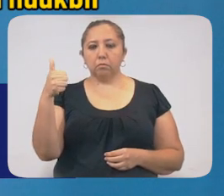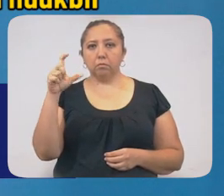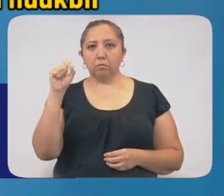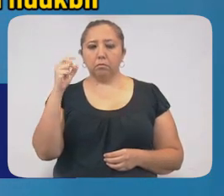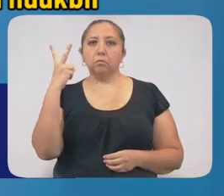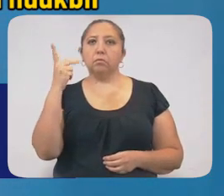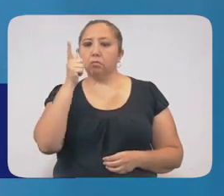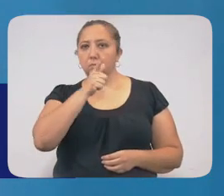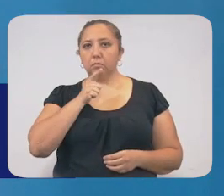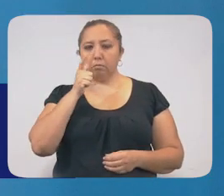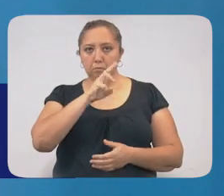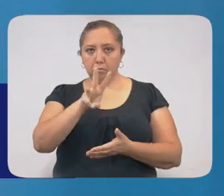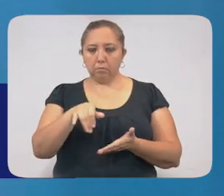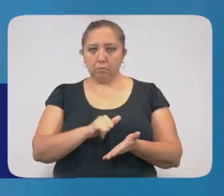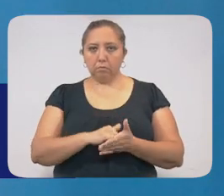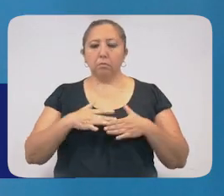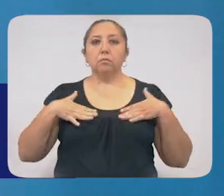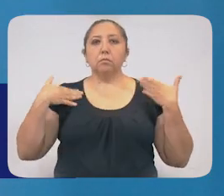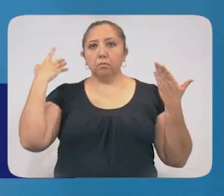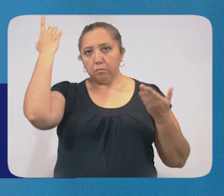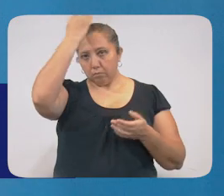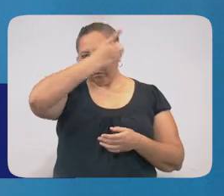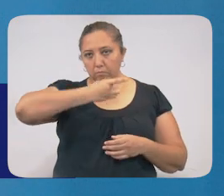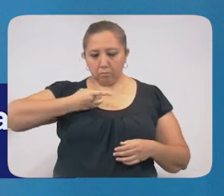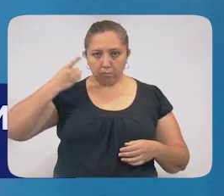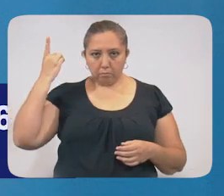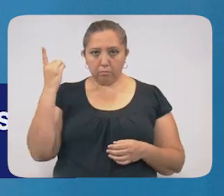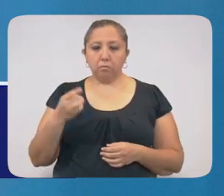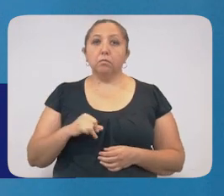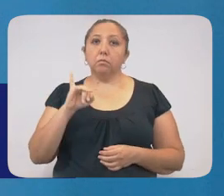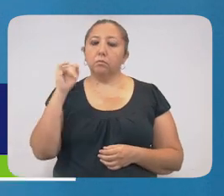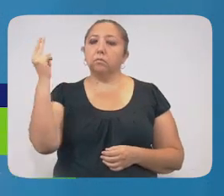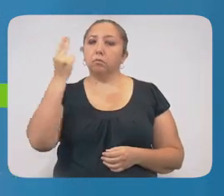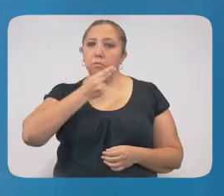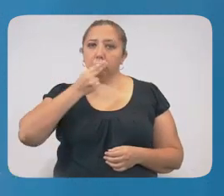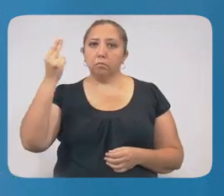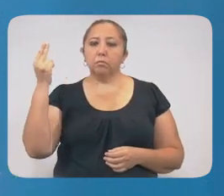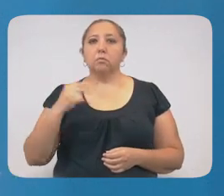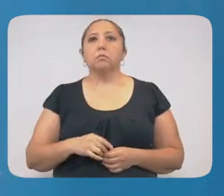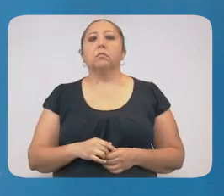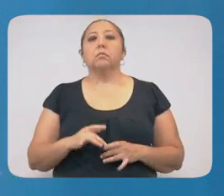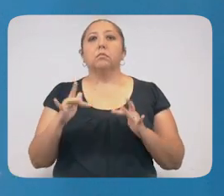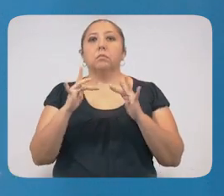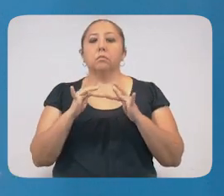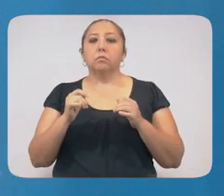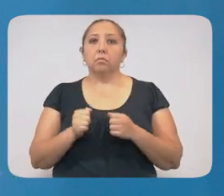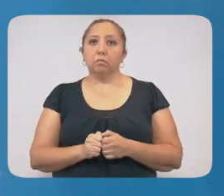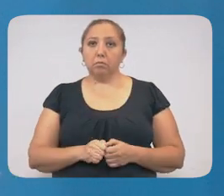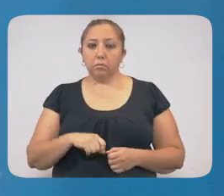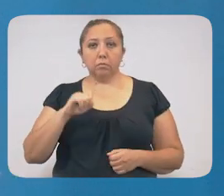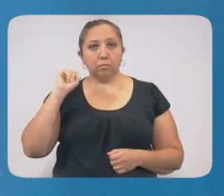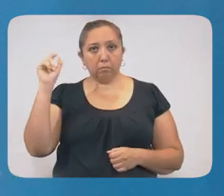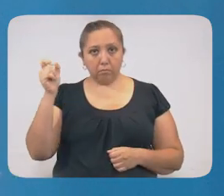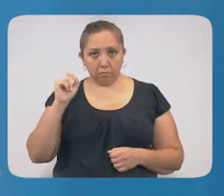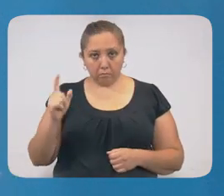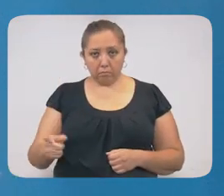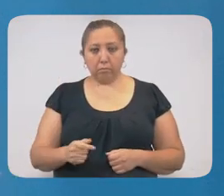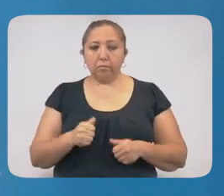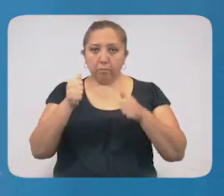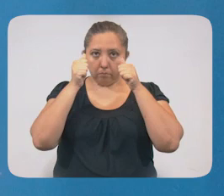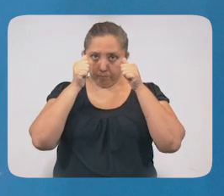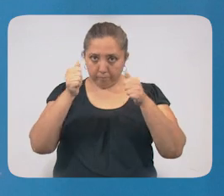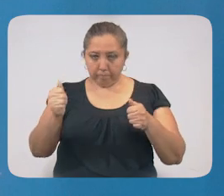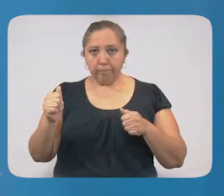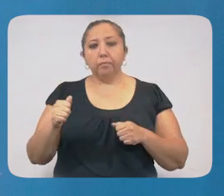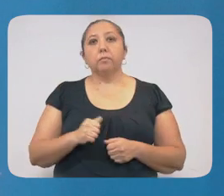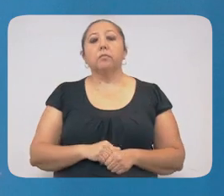9991406622 en lengua maya ofrece un diagnóstico automatizado y en caso de ser necesario, ponerse en contacto con las autoridades y ser atendido